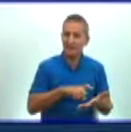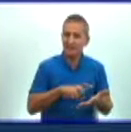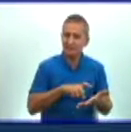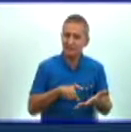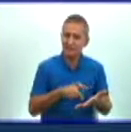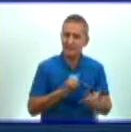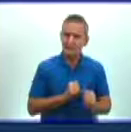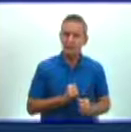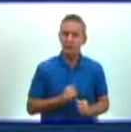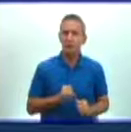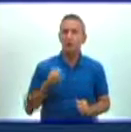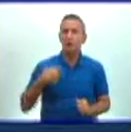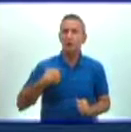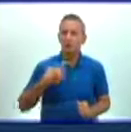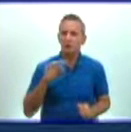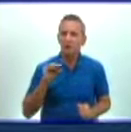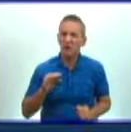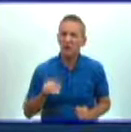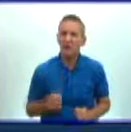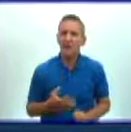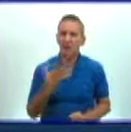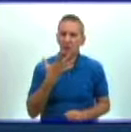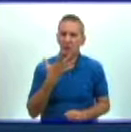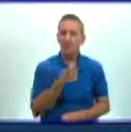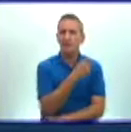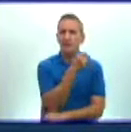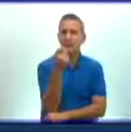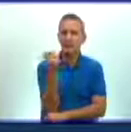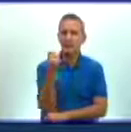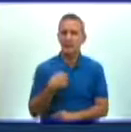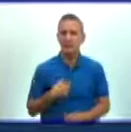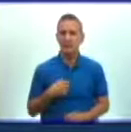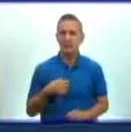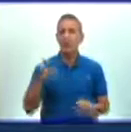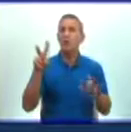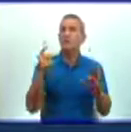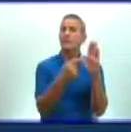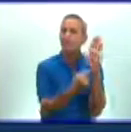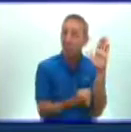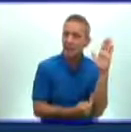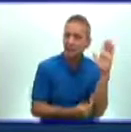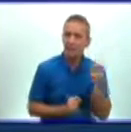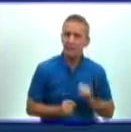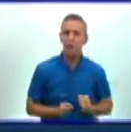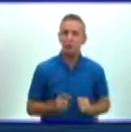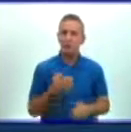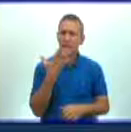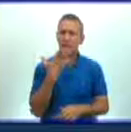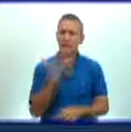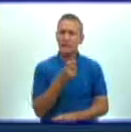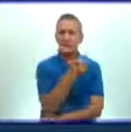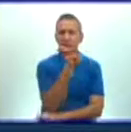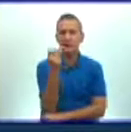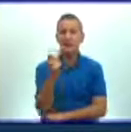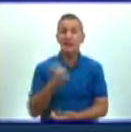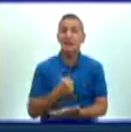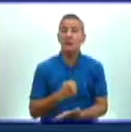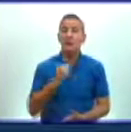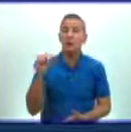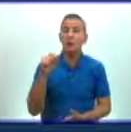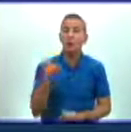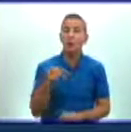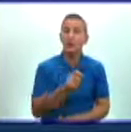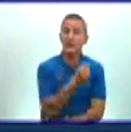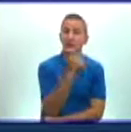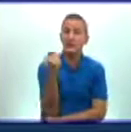de virtudes. Estoy hablando de las virtudes del maestro, de lo que logra ese maestro